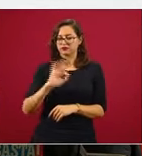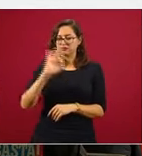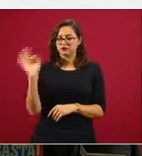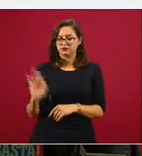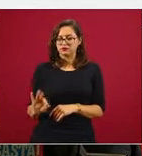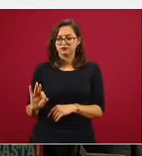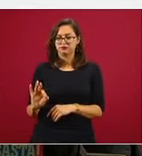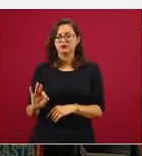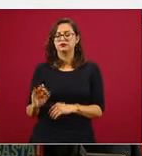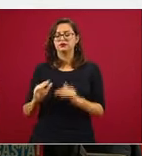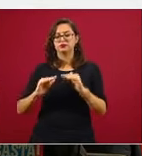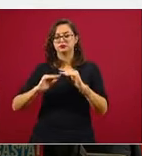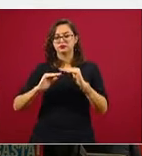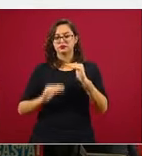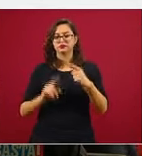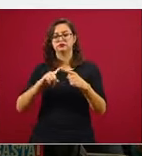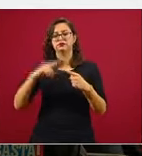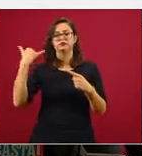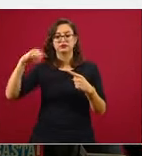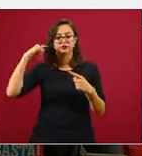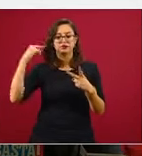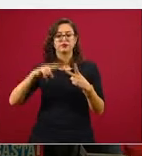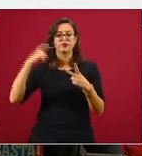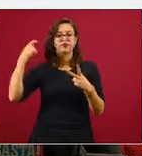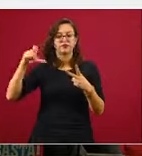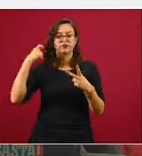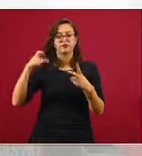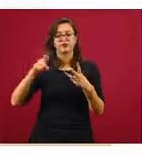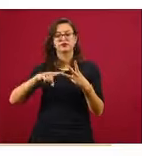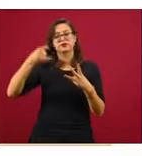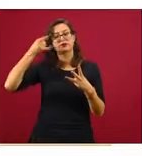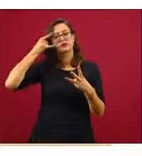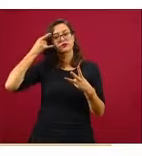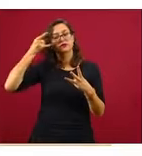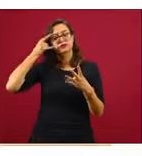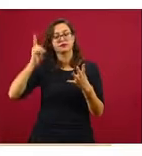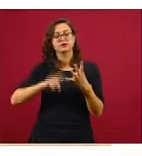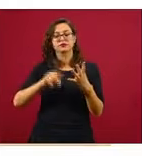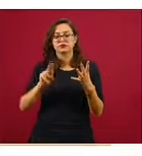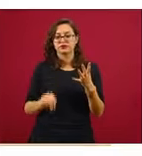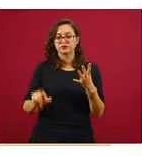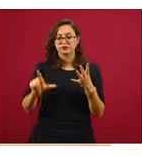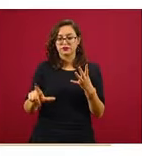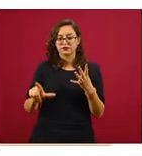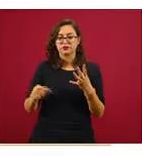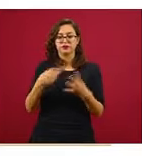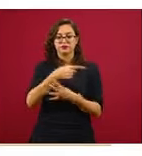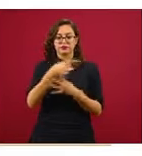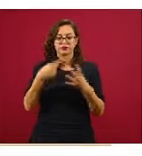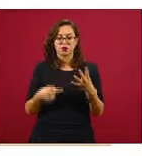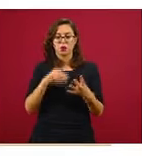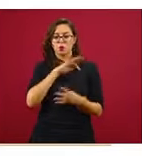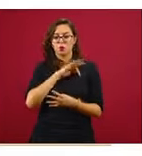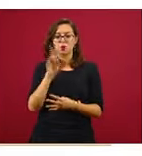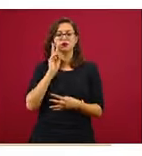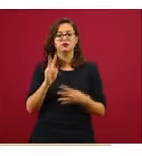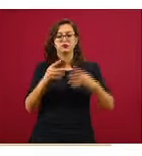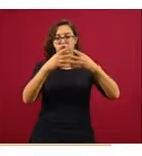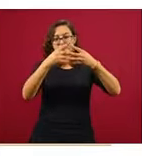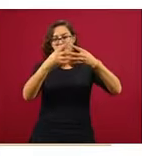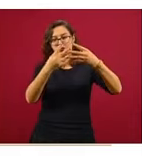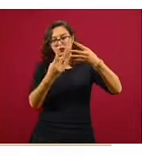50% de disminución, son Yucatán, Querétaro, Campeche y Nuevo León, las cuatro líneas